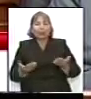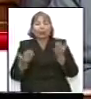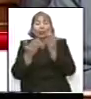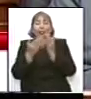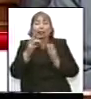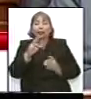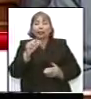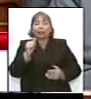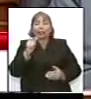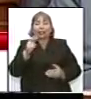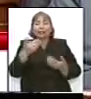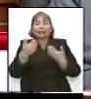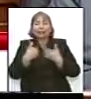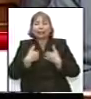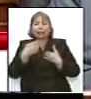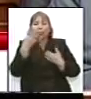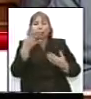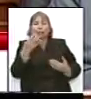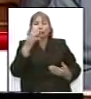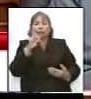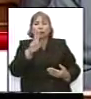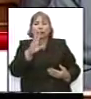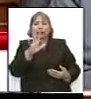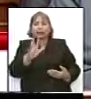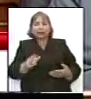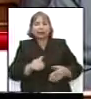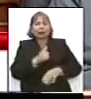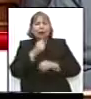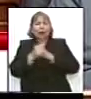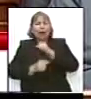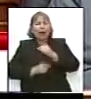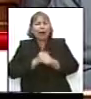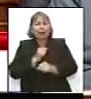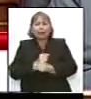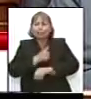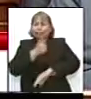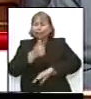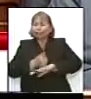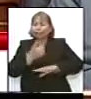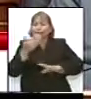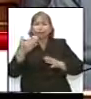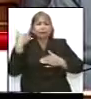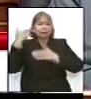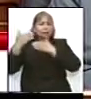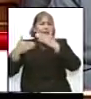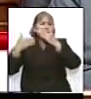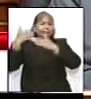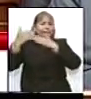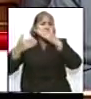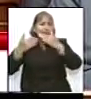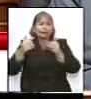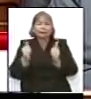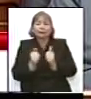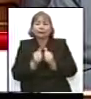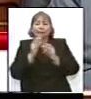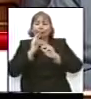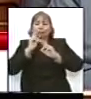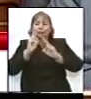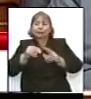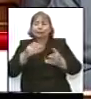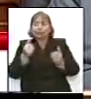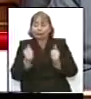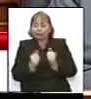tiene 425 años de existencia. Y debido al transcurso del tiempo y como resultado